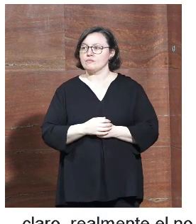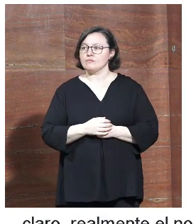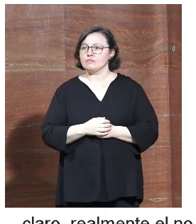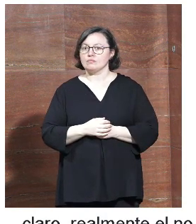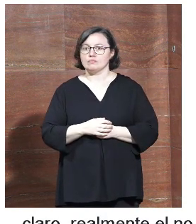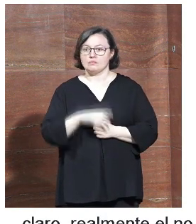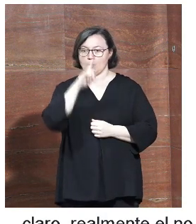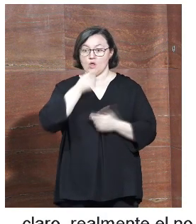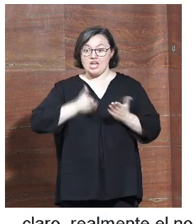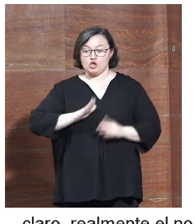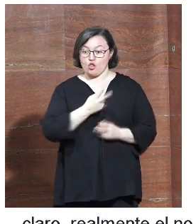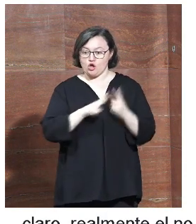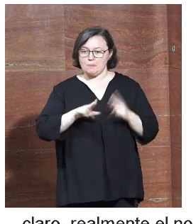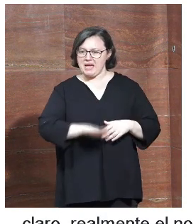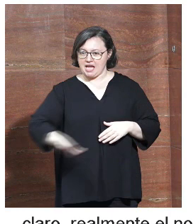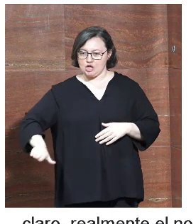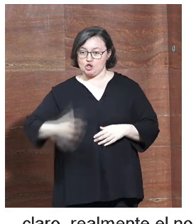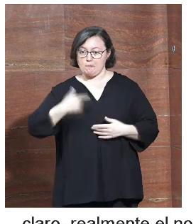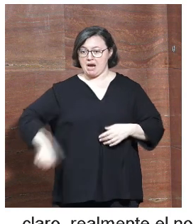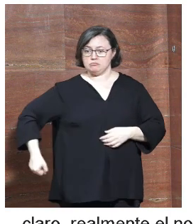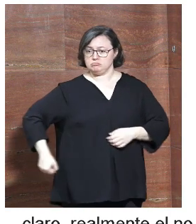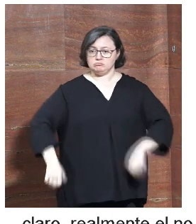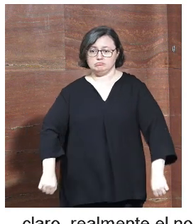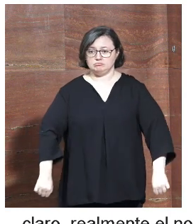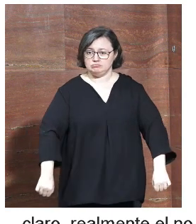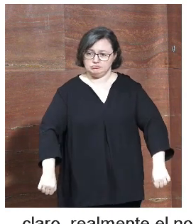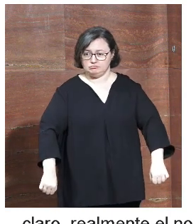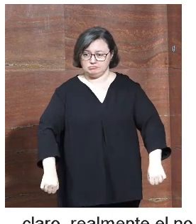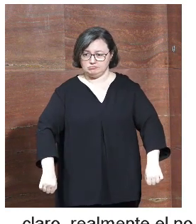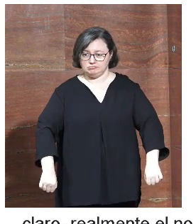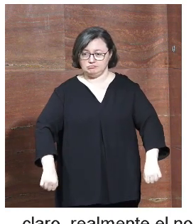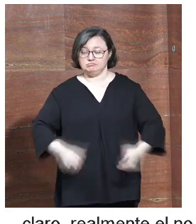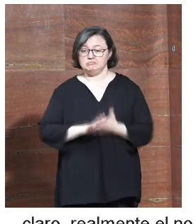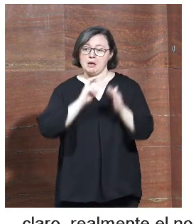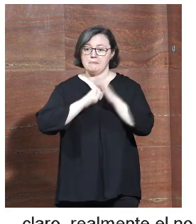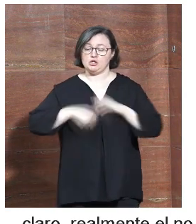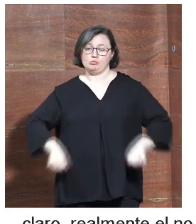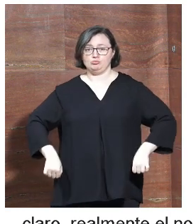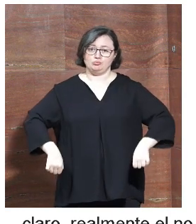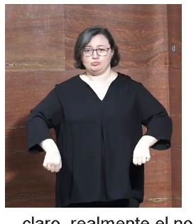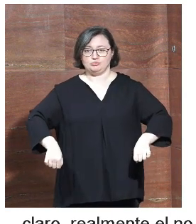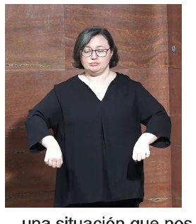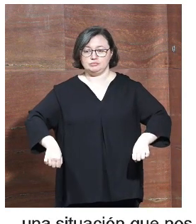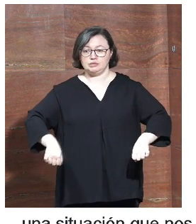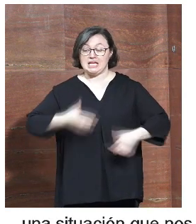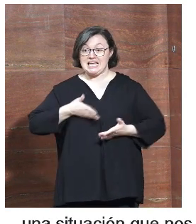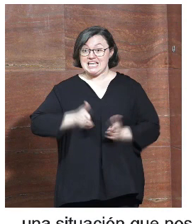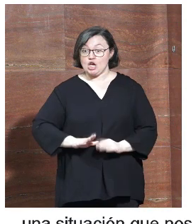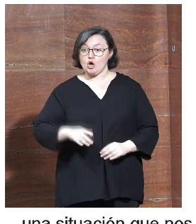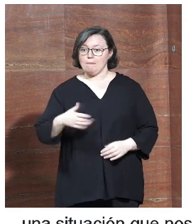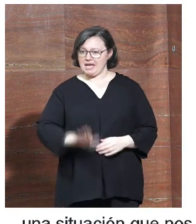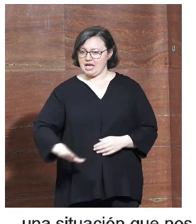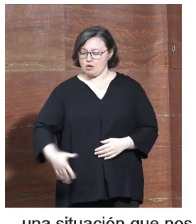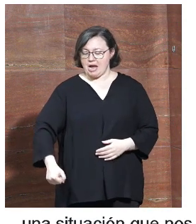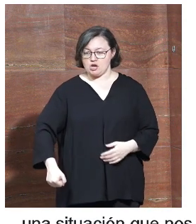y, claro, mis hijos eran pequeños y yo los llevaba de la mano. Íbamos en el metro y llevaba a mi hijo pequeño de la